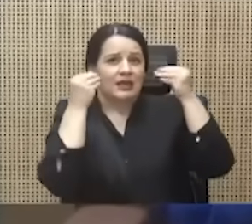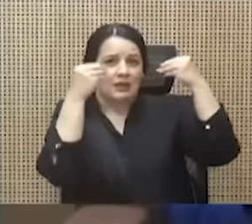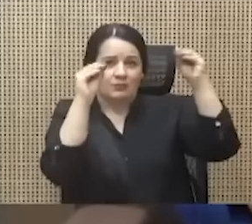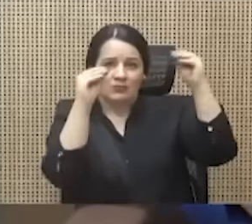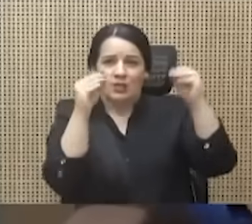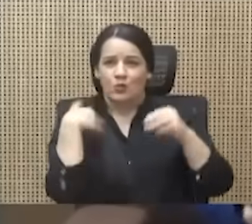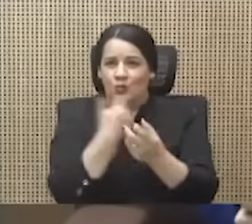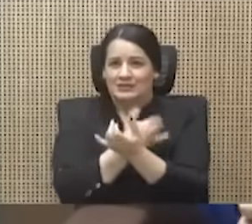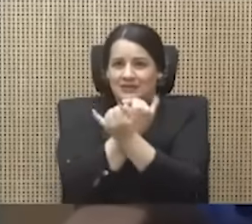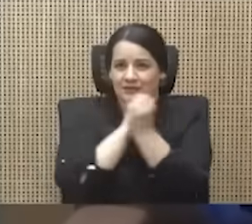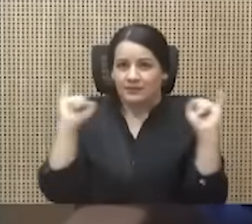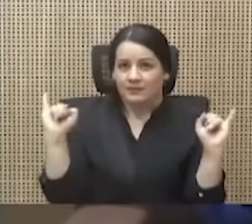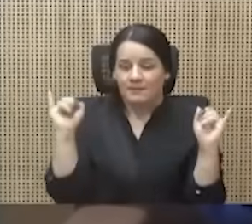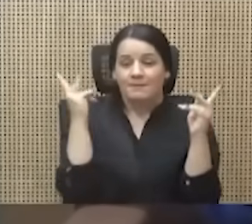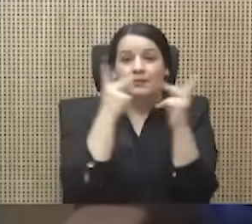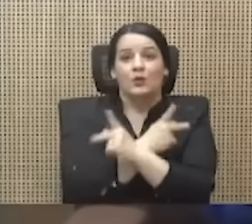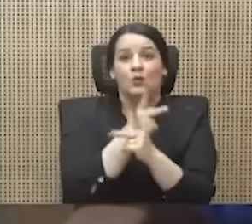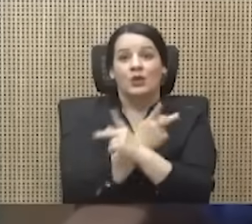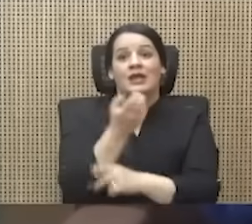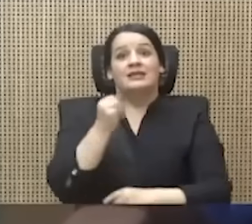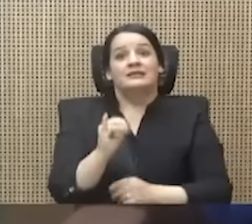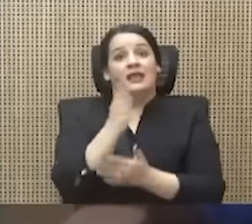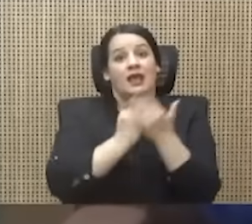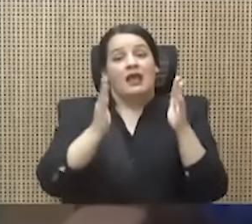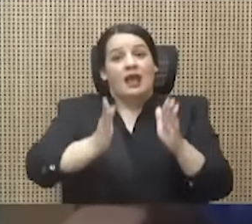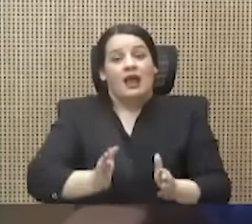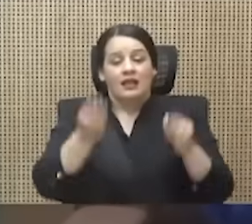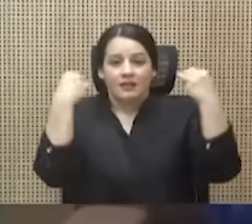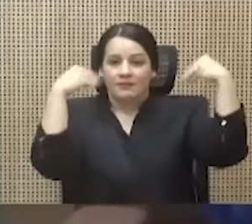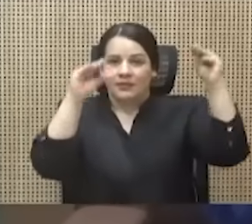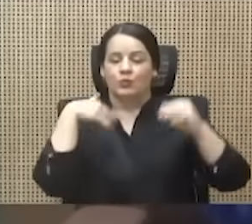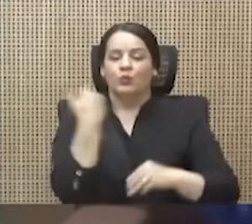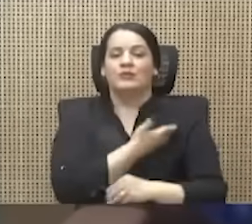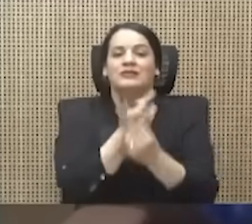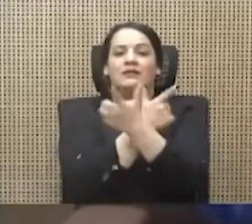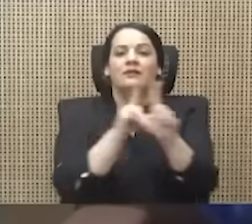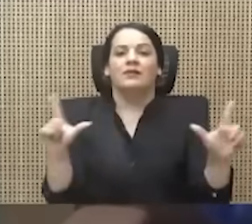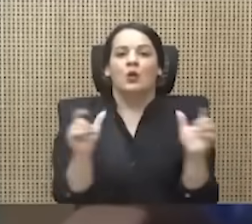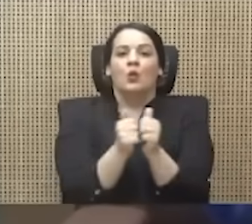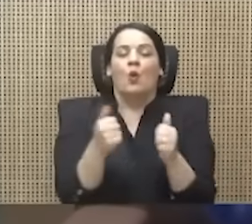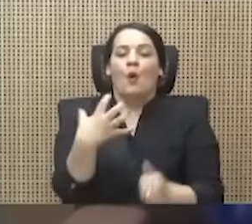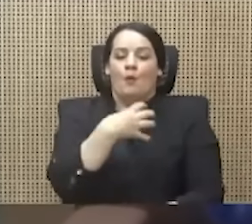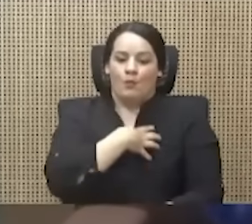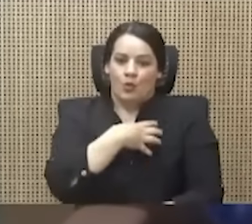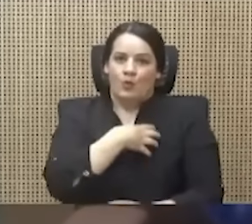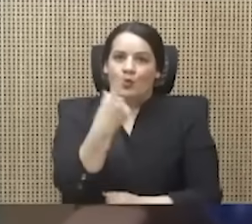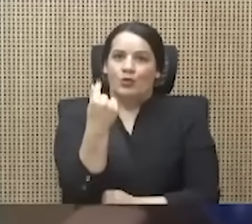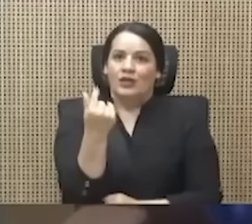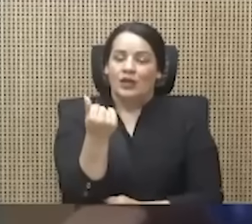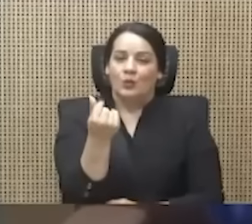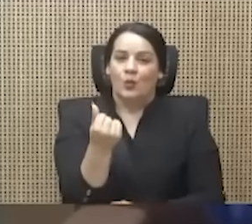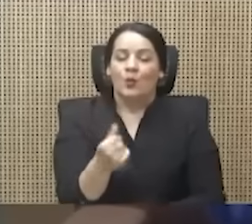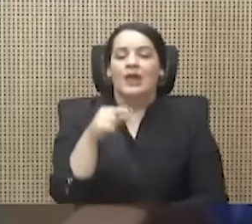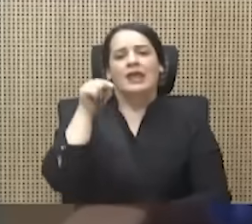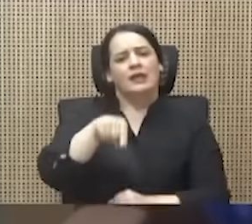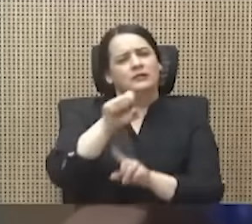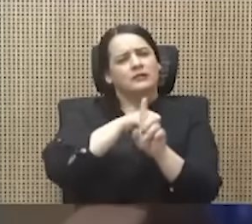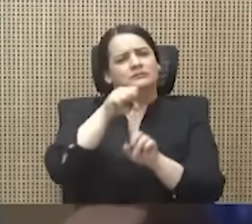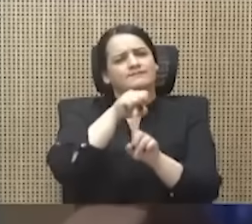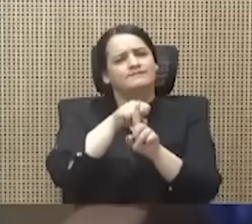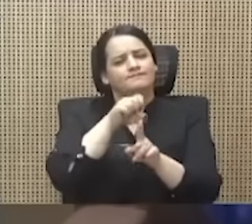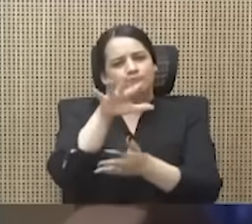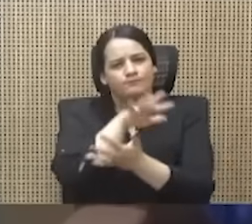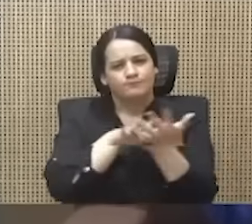nuestra independencia? Peor aún, si alguien vende nuestra libertad con nuestro propio dinero. Este escenario caótico que